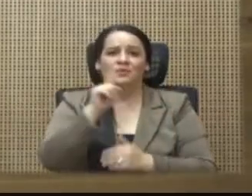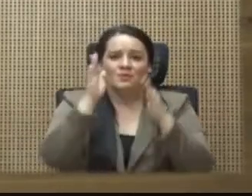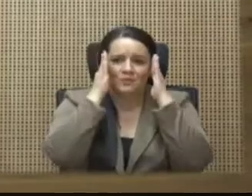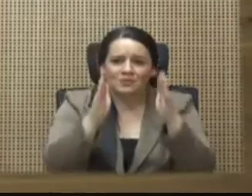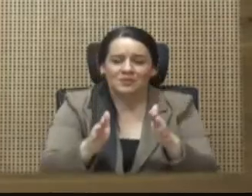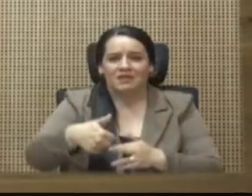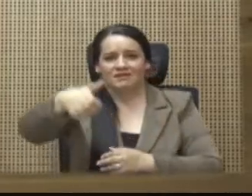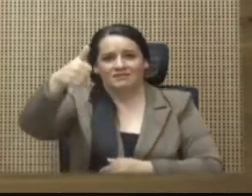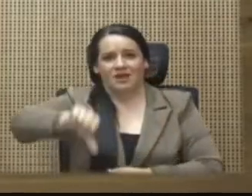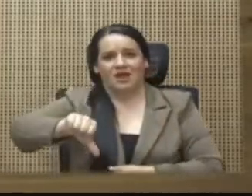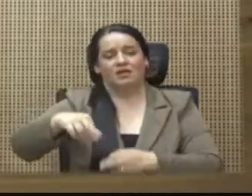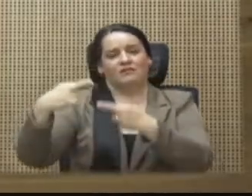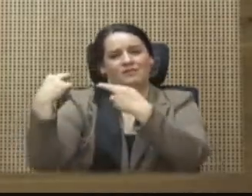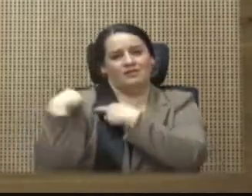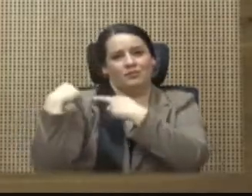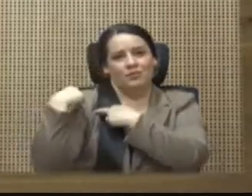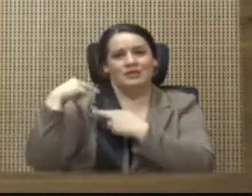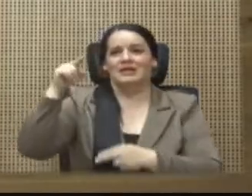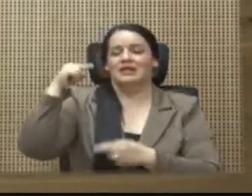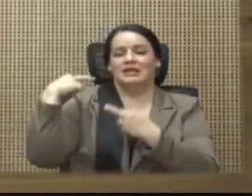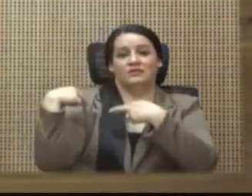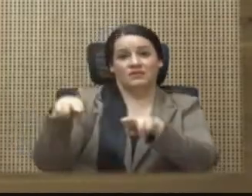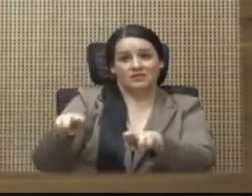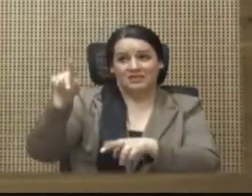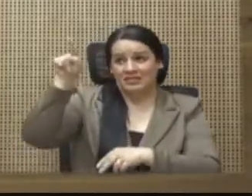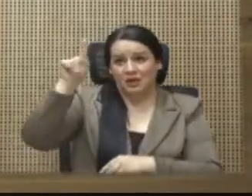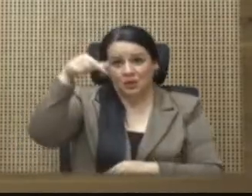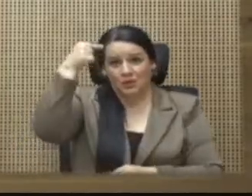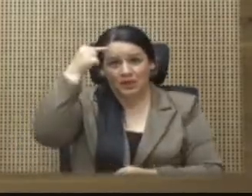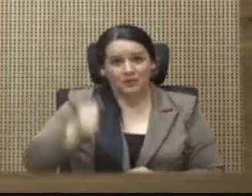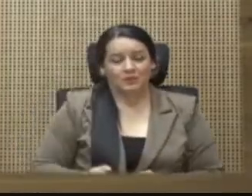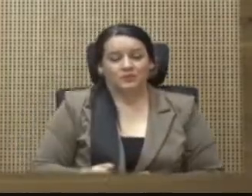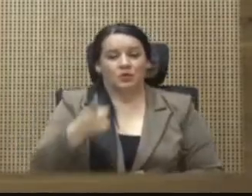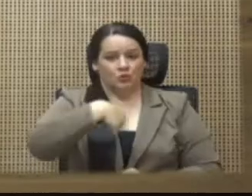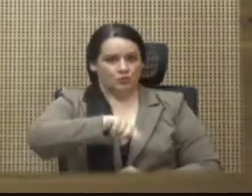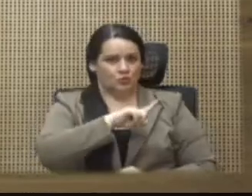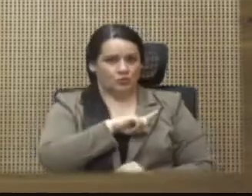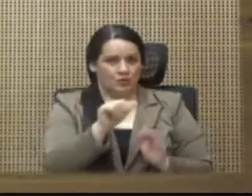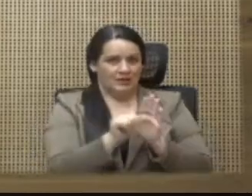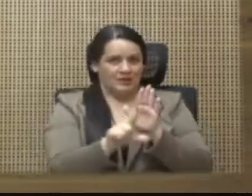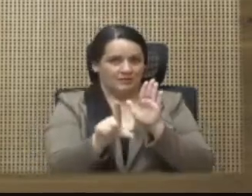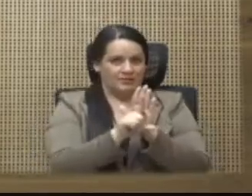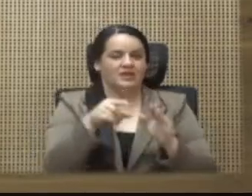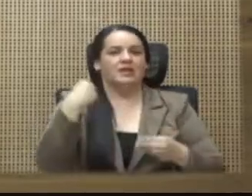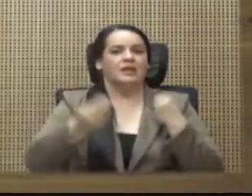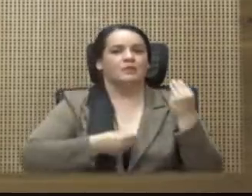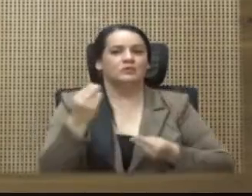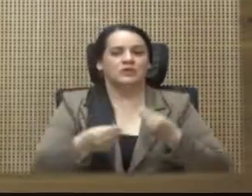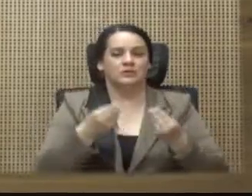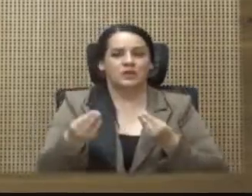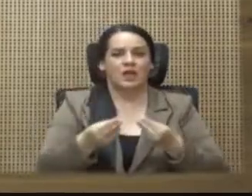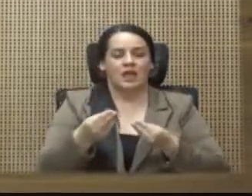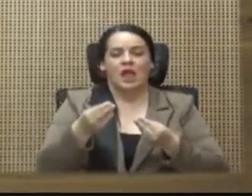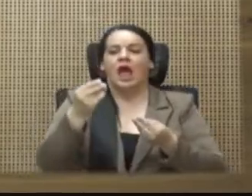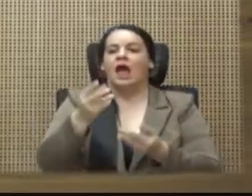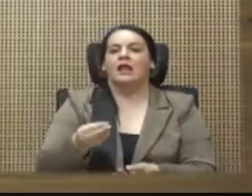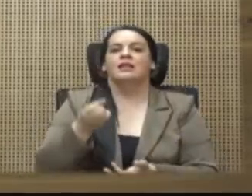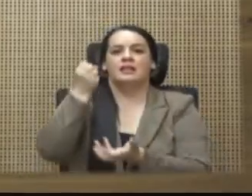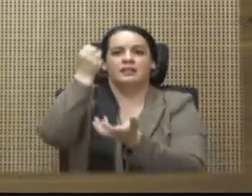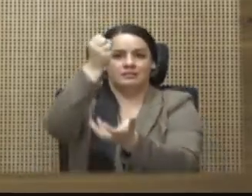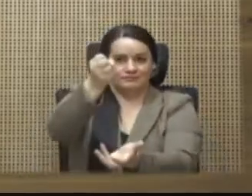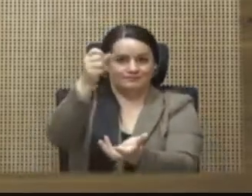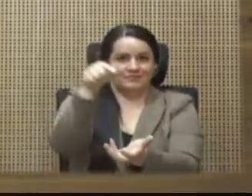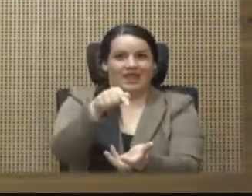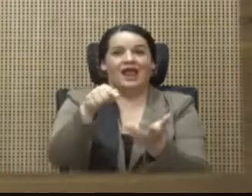este gobierno. Lo hemos hecho al devolverle los recursos al sector vivienda, al darle dinero a